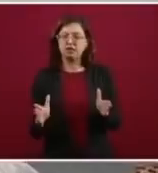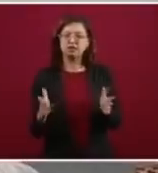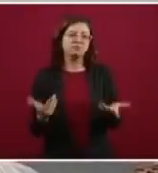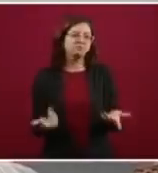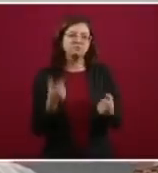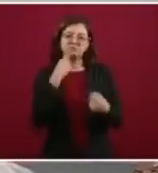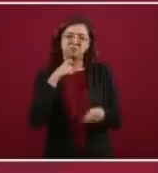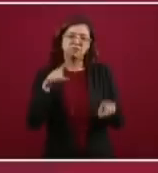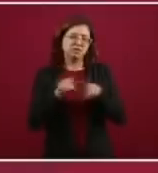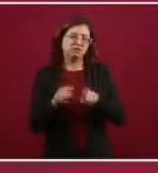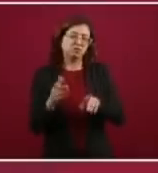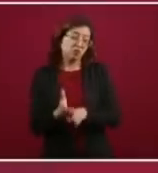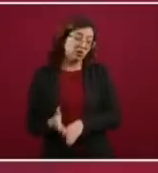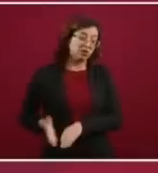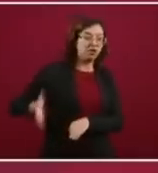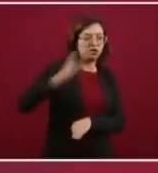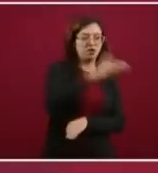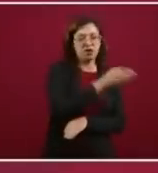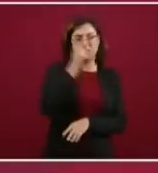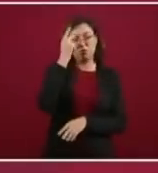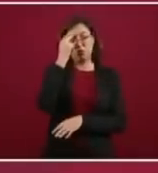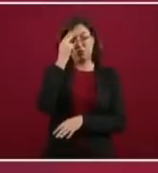tiene ese antecedente.